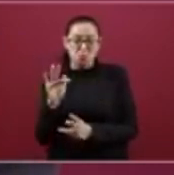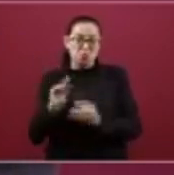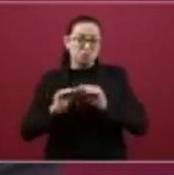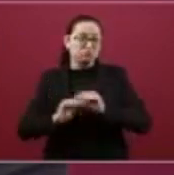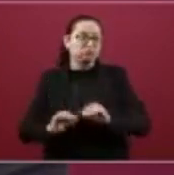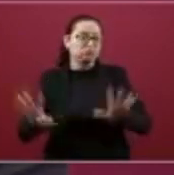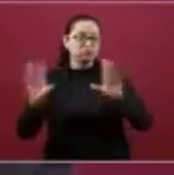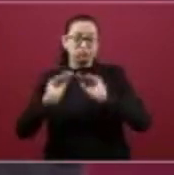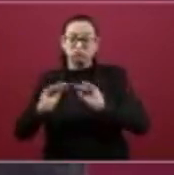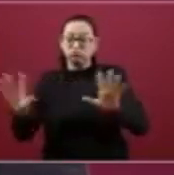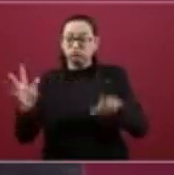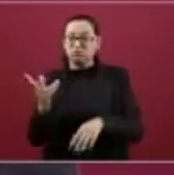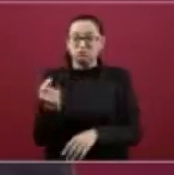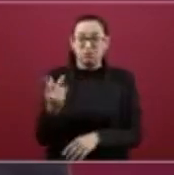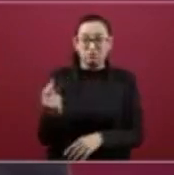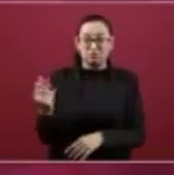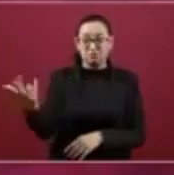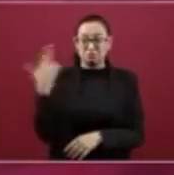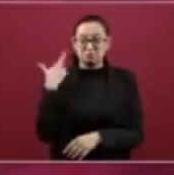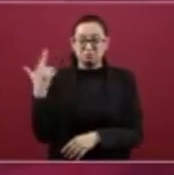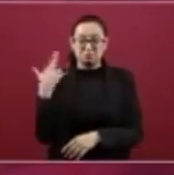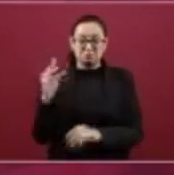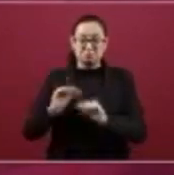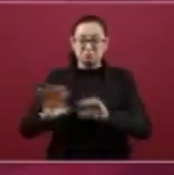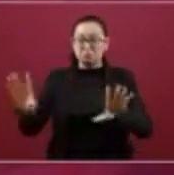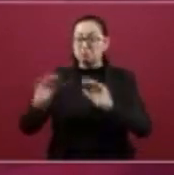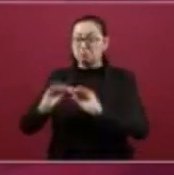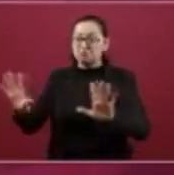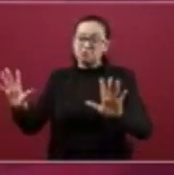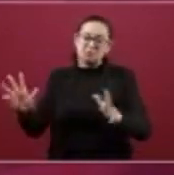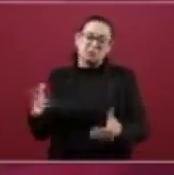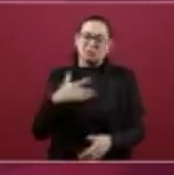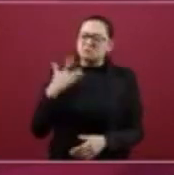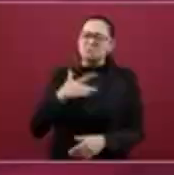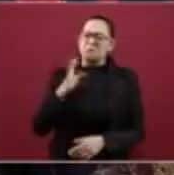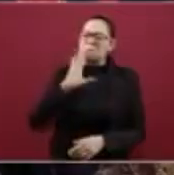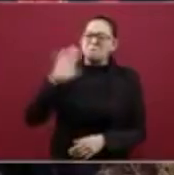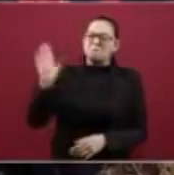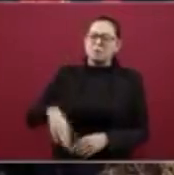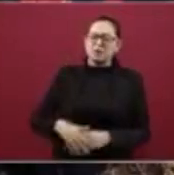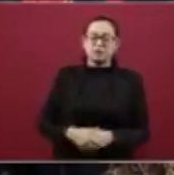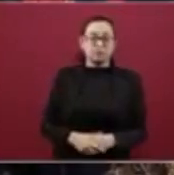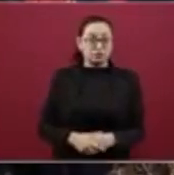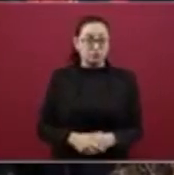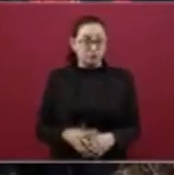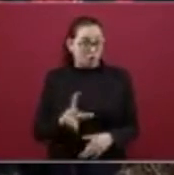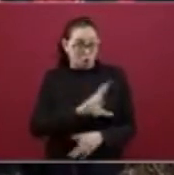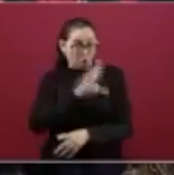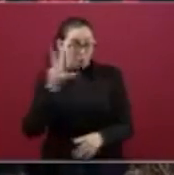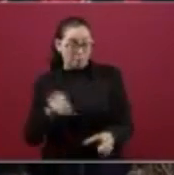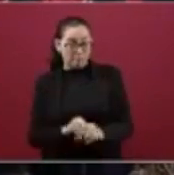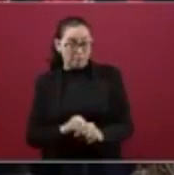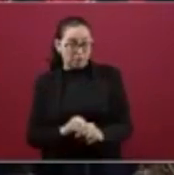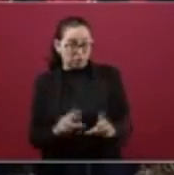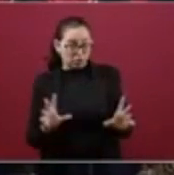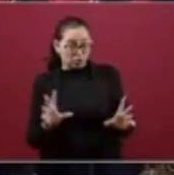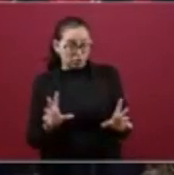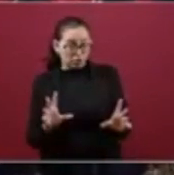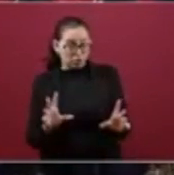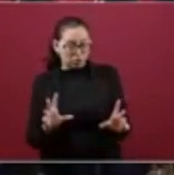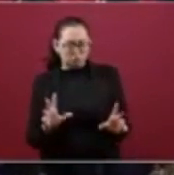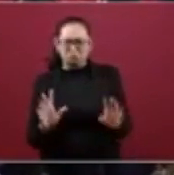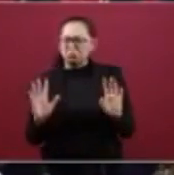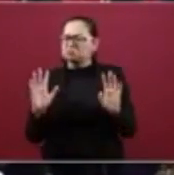espacios, no lo veo mal. ¿Pero incluso todo un canal, toda una estación de radio? Que tengan